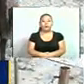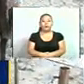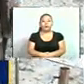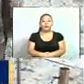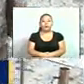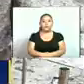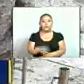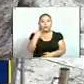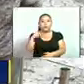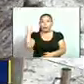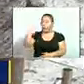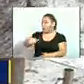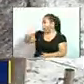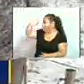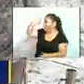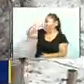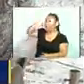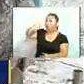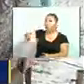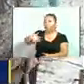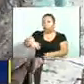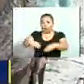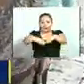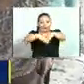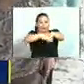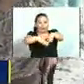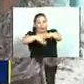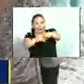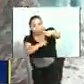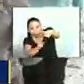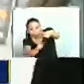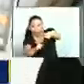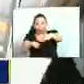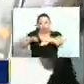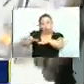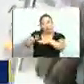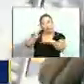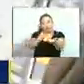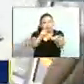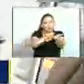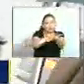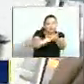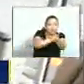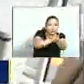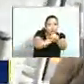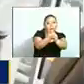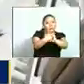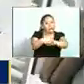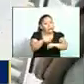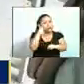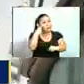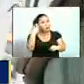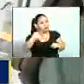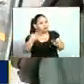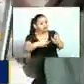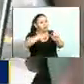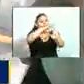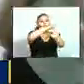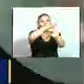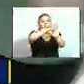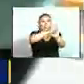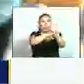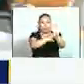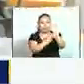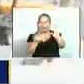Chequeo de temperatura, desinfección de zapatos y uso de alcohol gel son parte del protocolo que deben